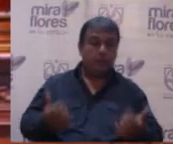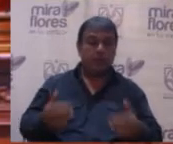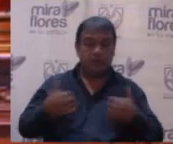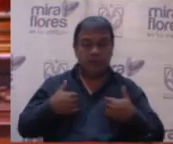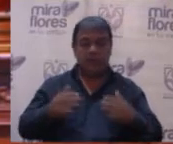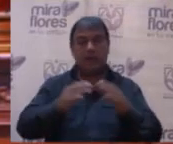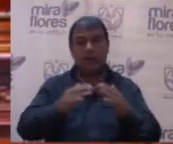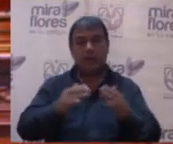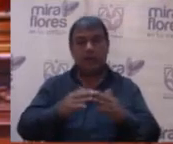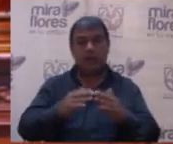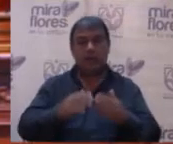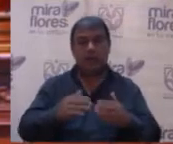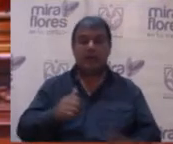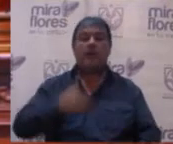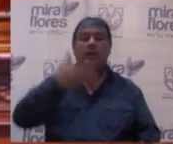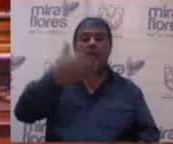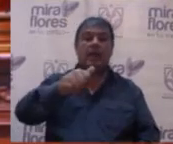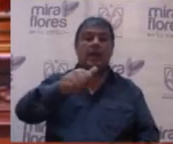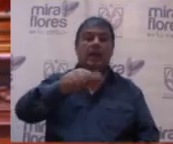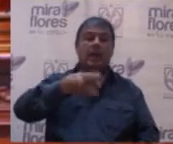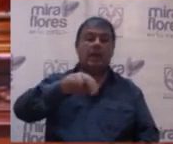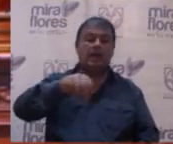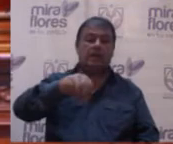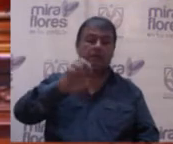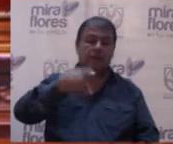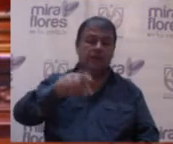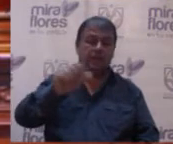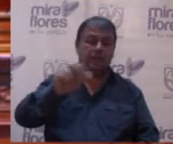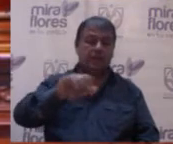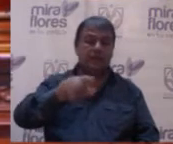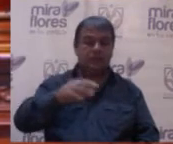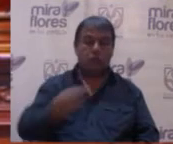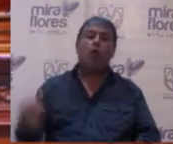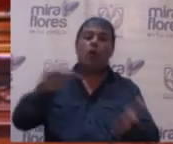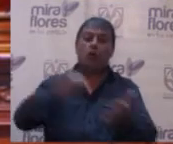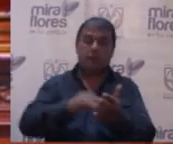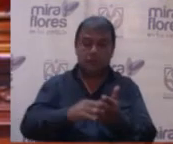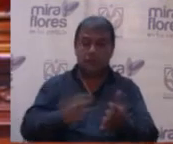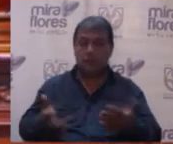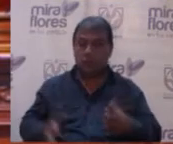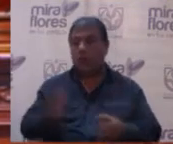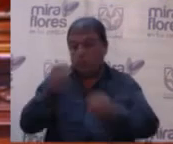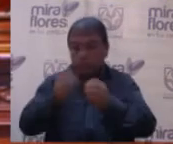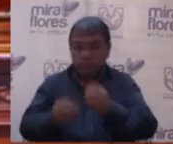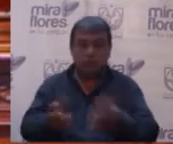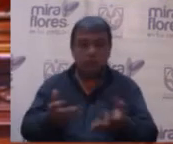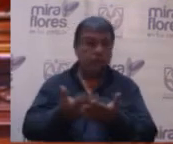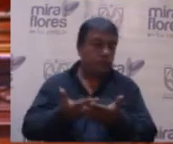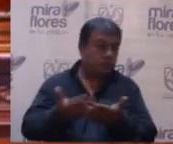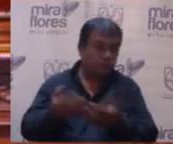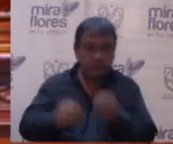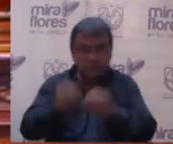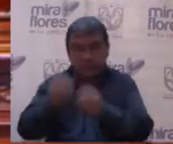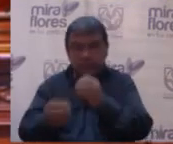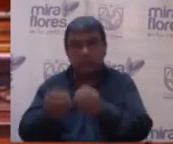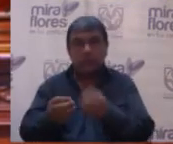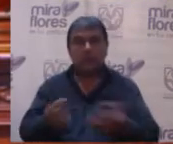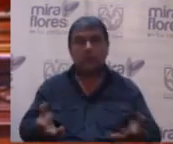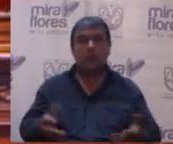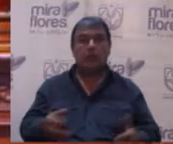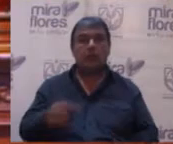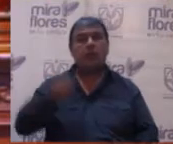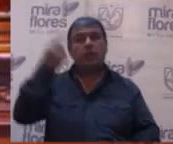la casa de Armendáriz, de nuevo en nuestra posesión, la estamos poniendo en valor y